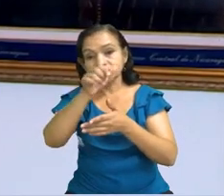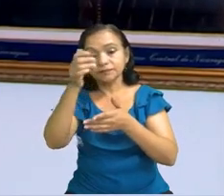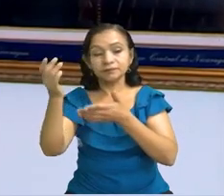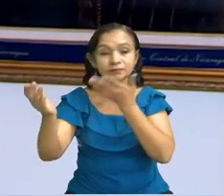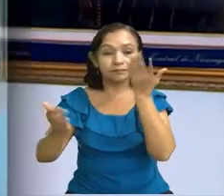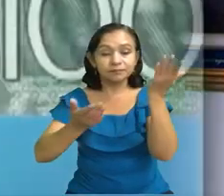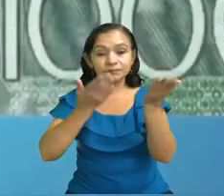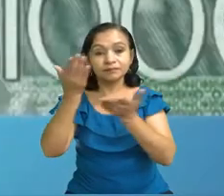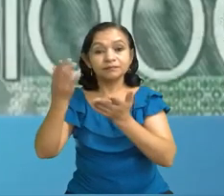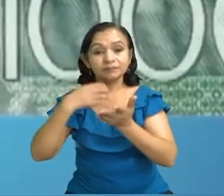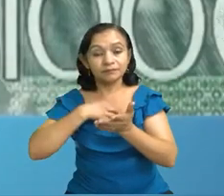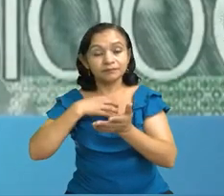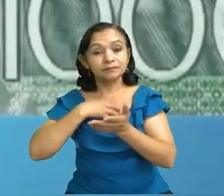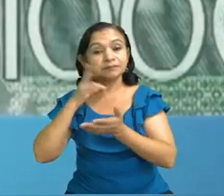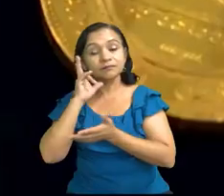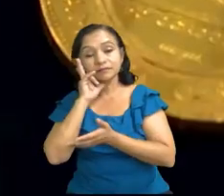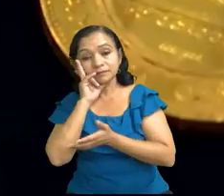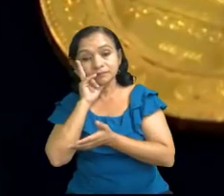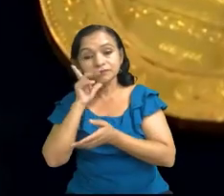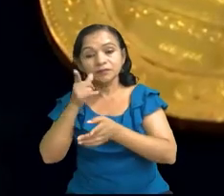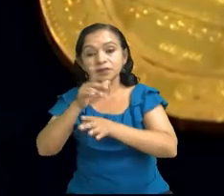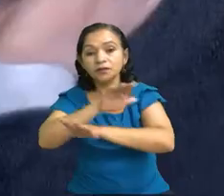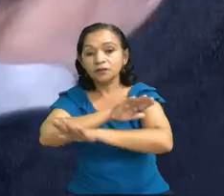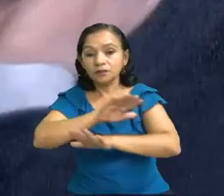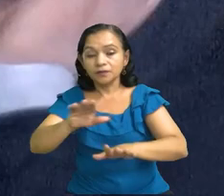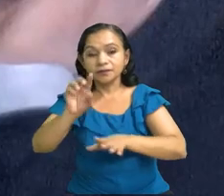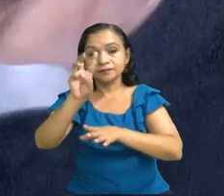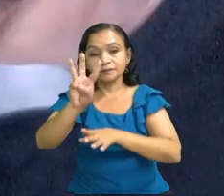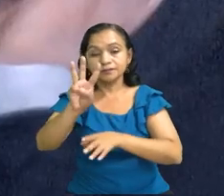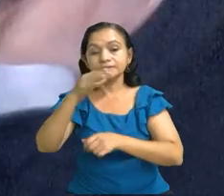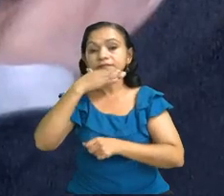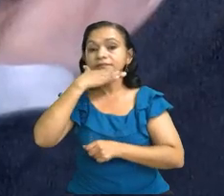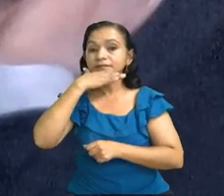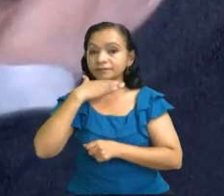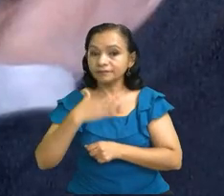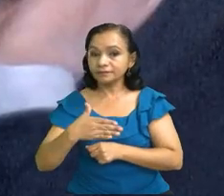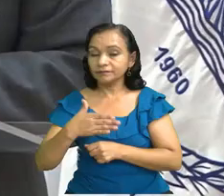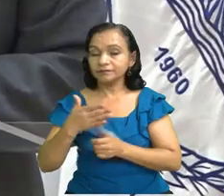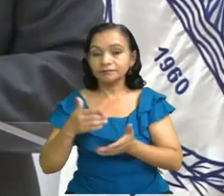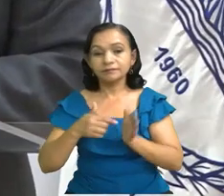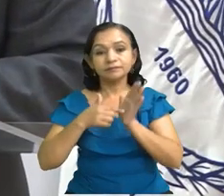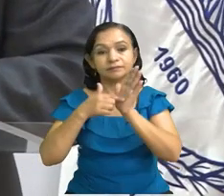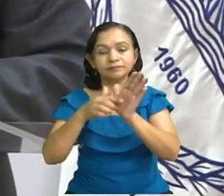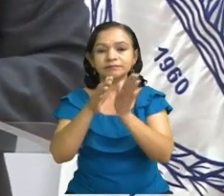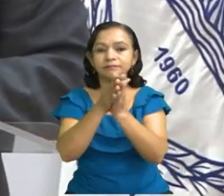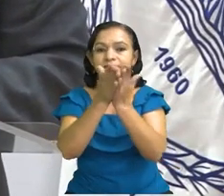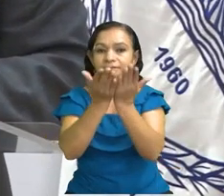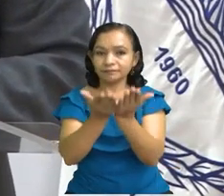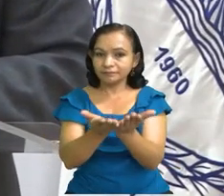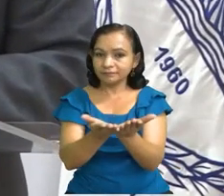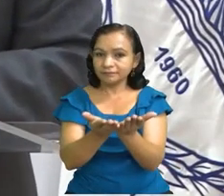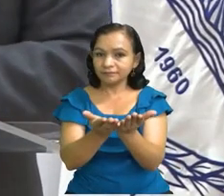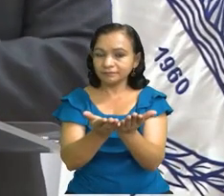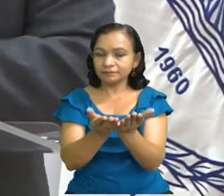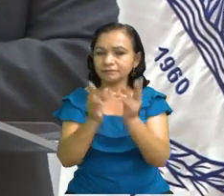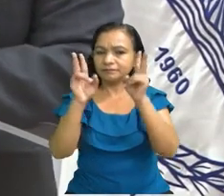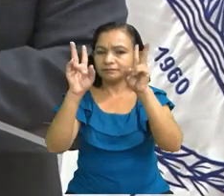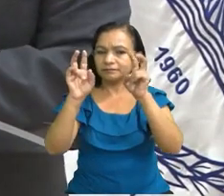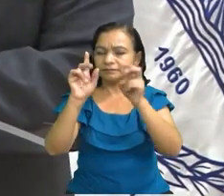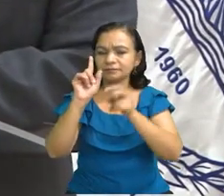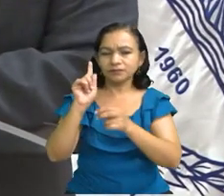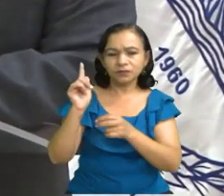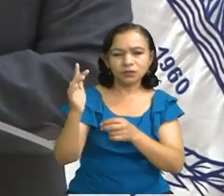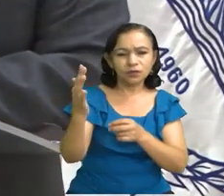poemas. Y al final de año, el 3 de diciembre, estaremos presentando un libro que contendrá todas